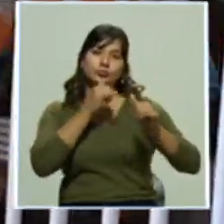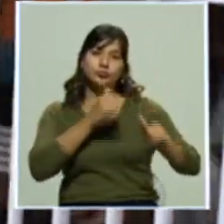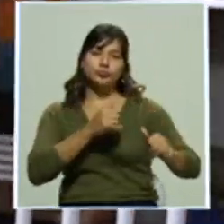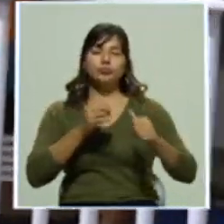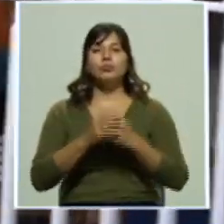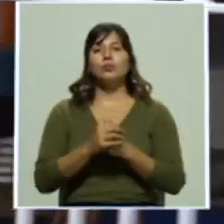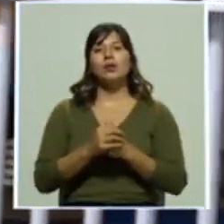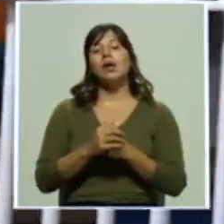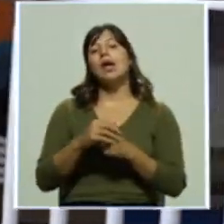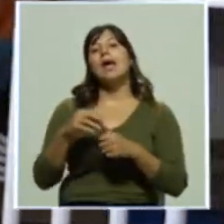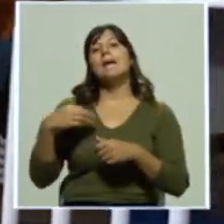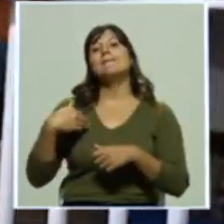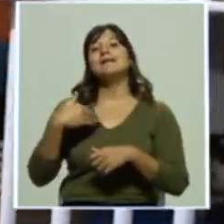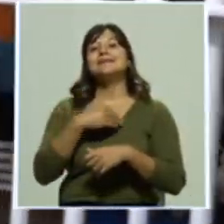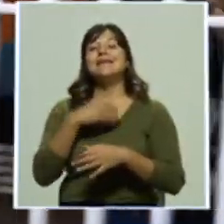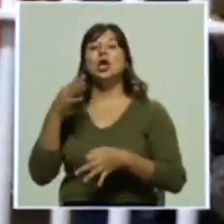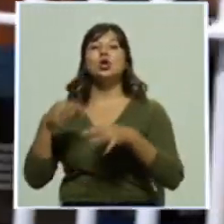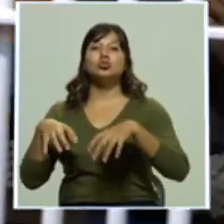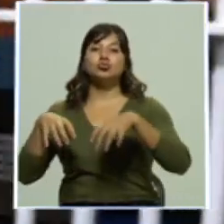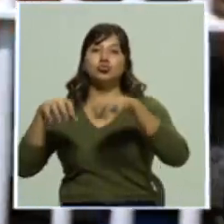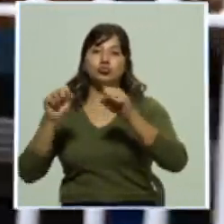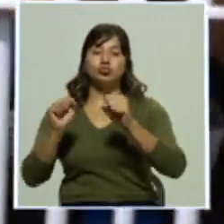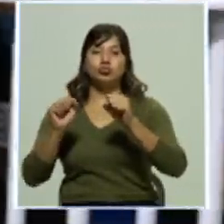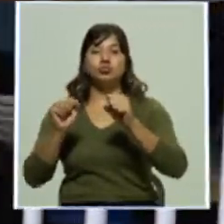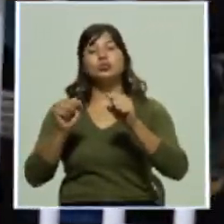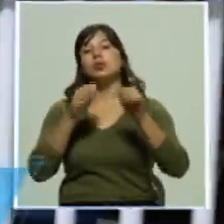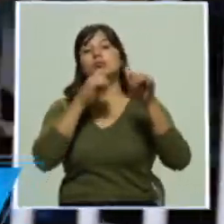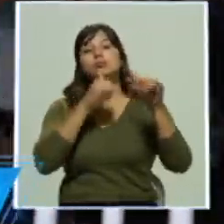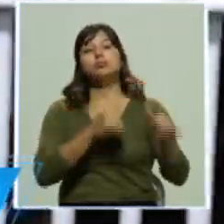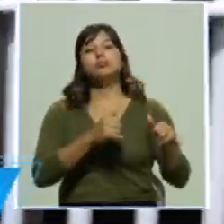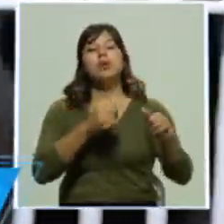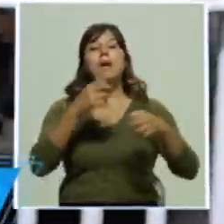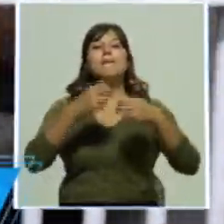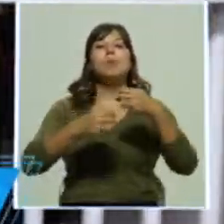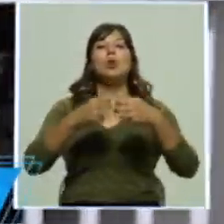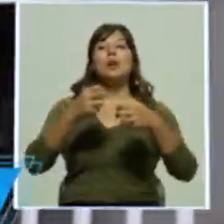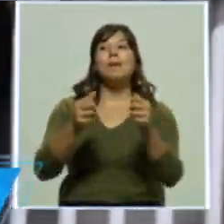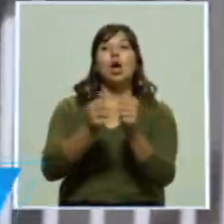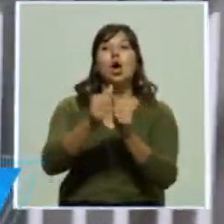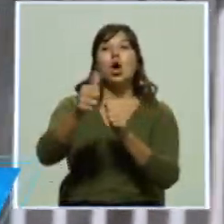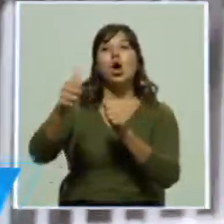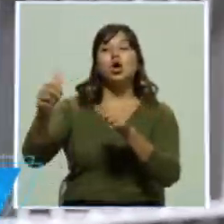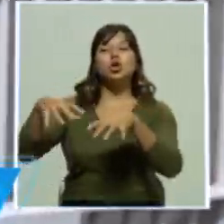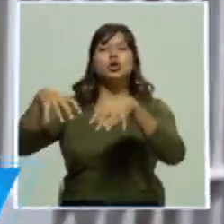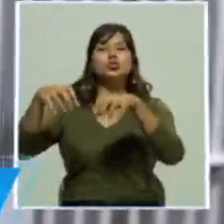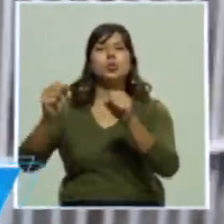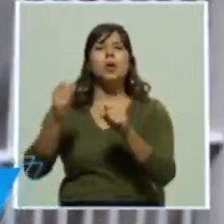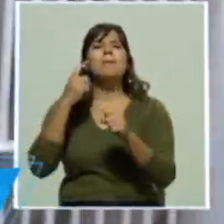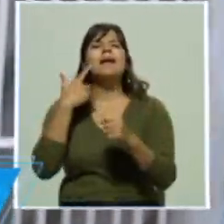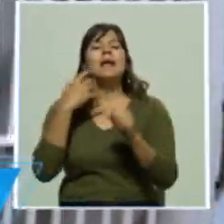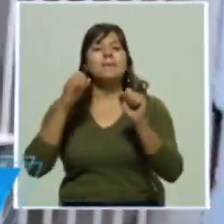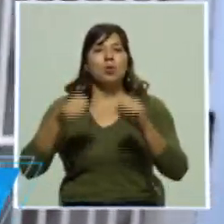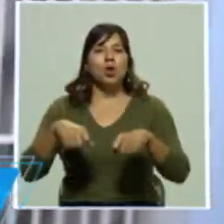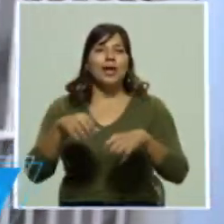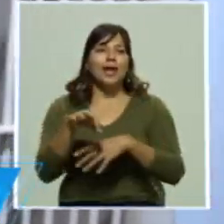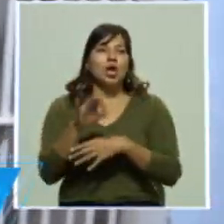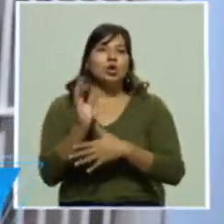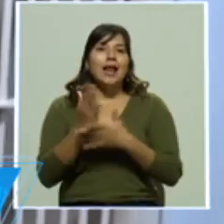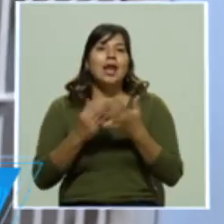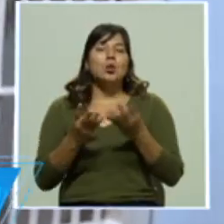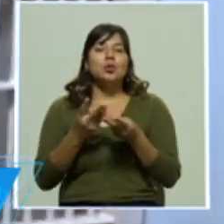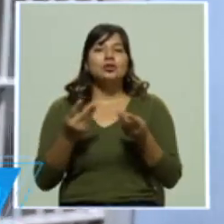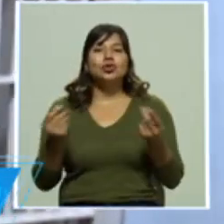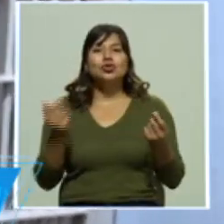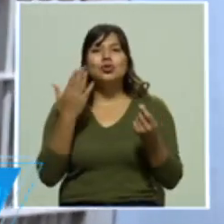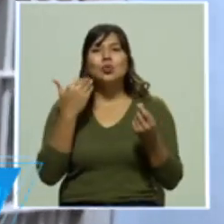Constitucional un recurso de conflicto de competencias entre poderes de la República con el objetivo de encontrar una salida a la acumulación de personas en